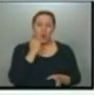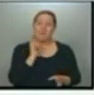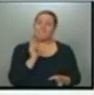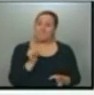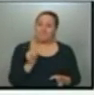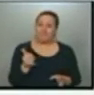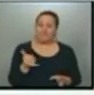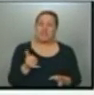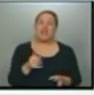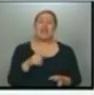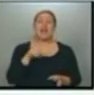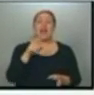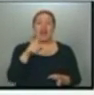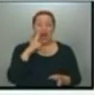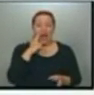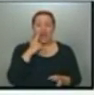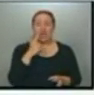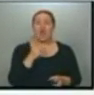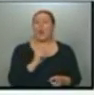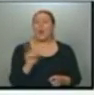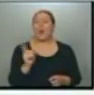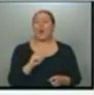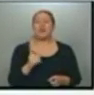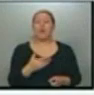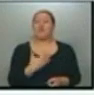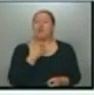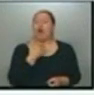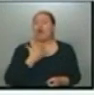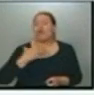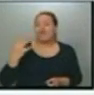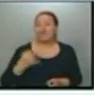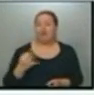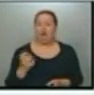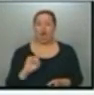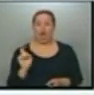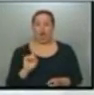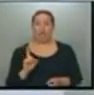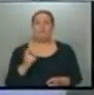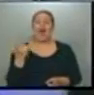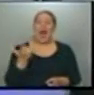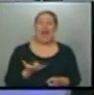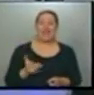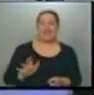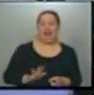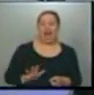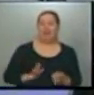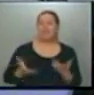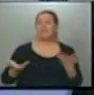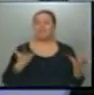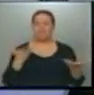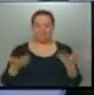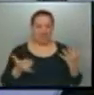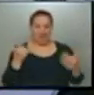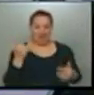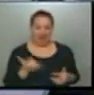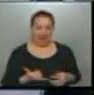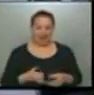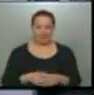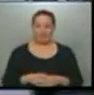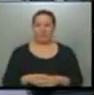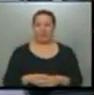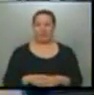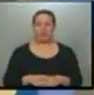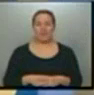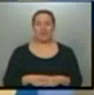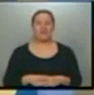digamos. Lali no tiene la voz. Pero me parece que tiene ganas y carisma. Y ella encaró su tiene carrera.